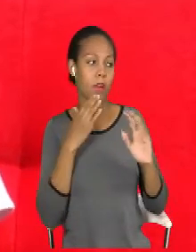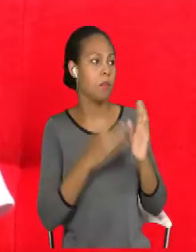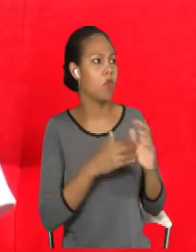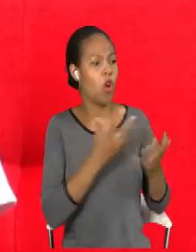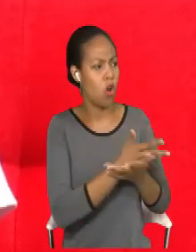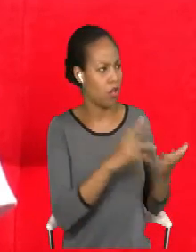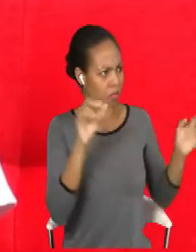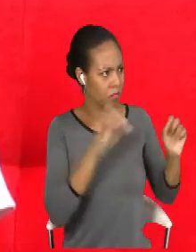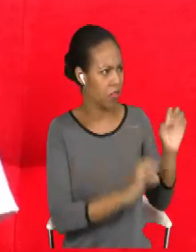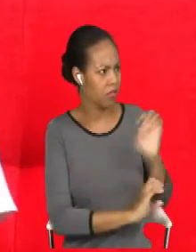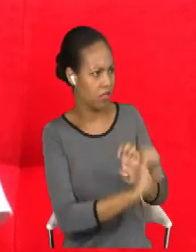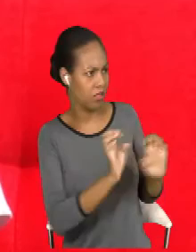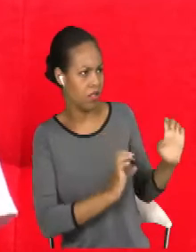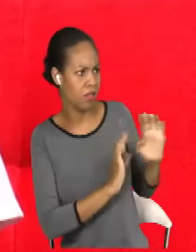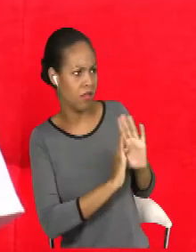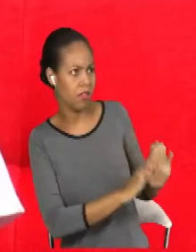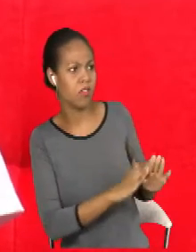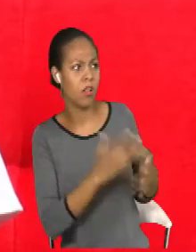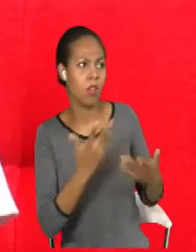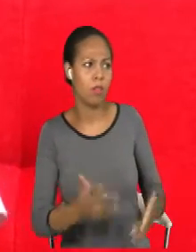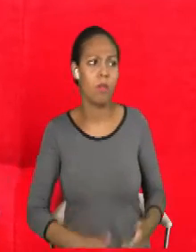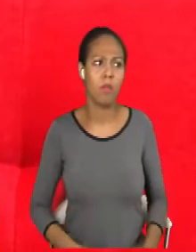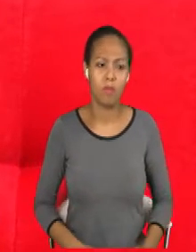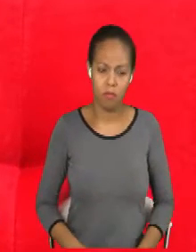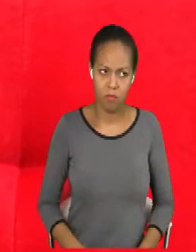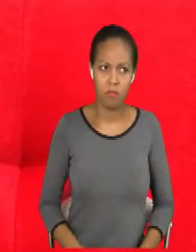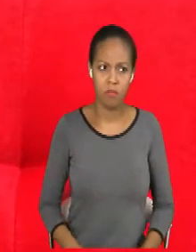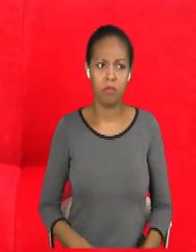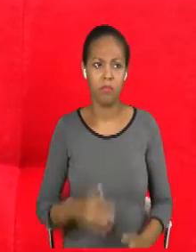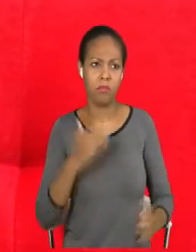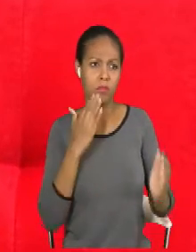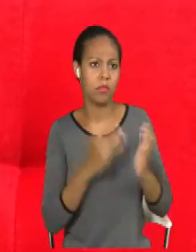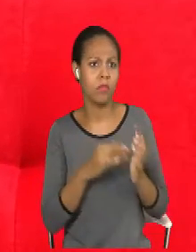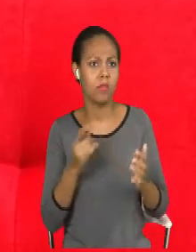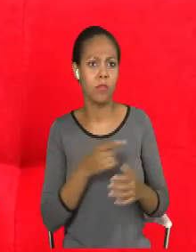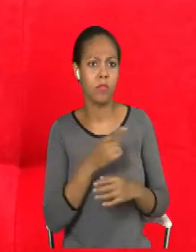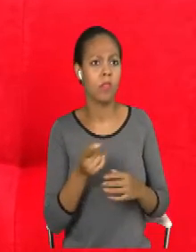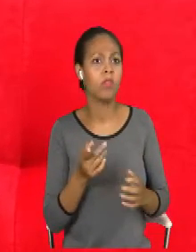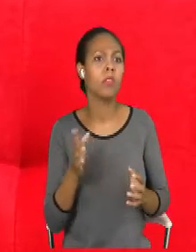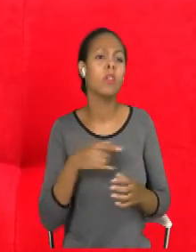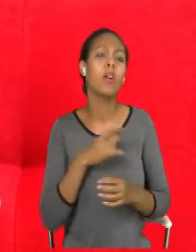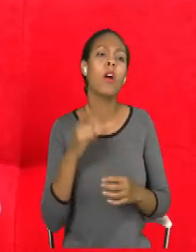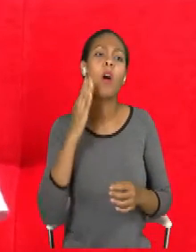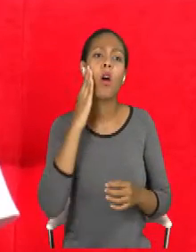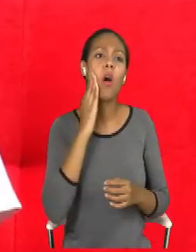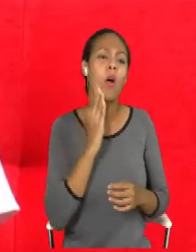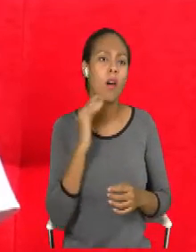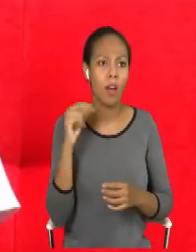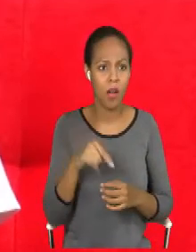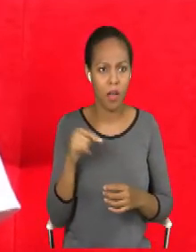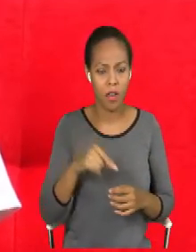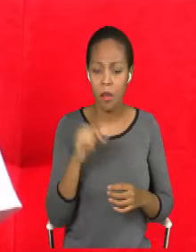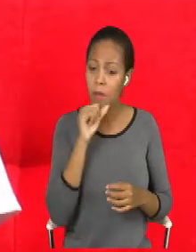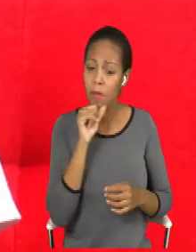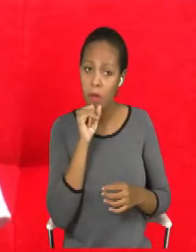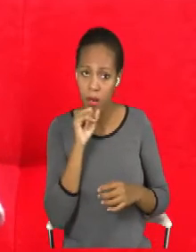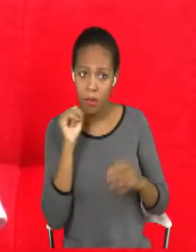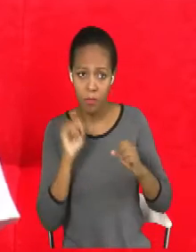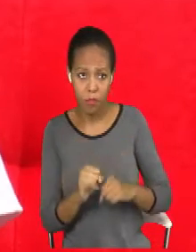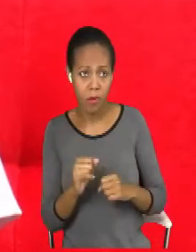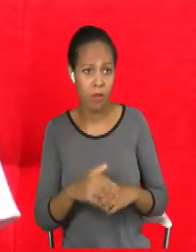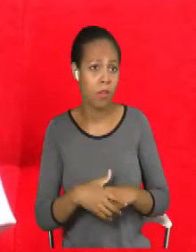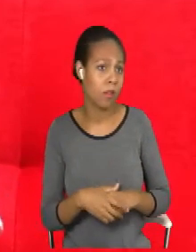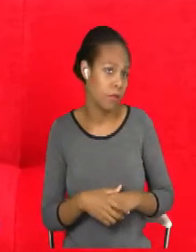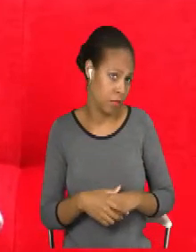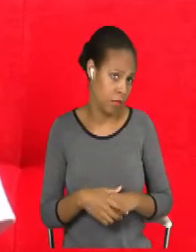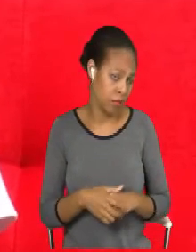maldad, y es ese tema que más toca a los jóvenes de aquí de Barranca, porque hemos terminado